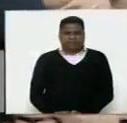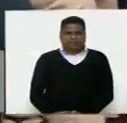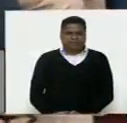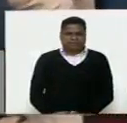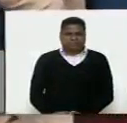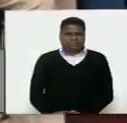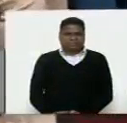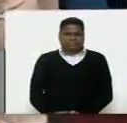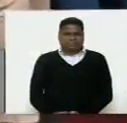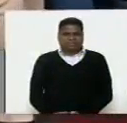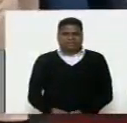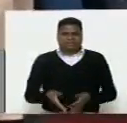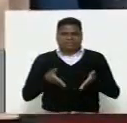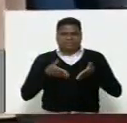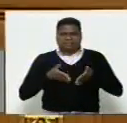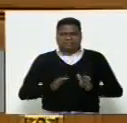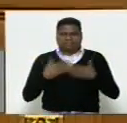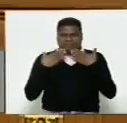agradecimiento,